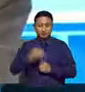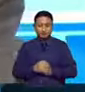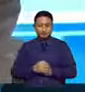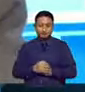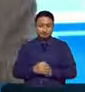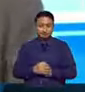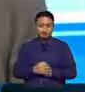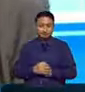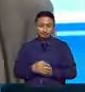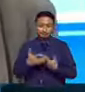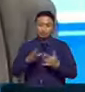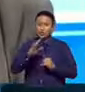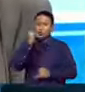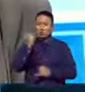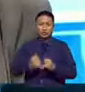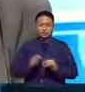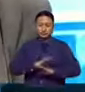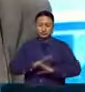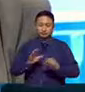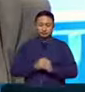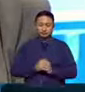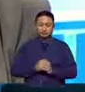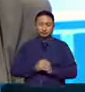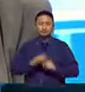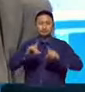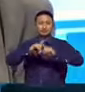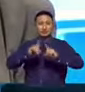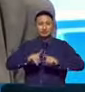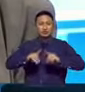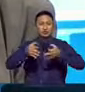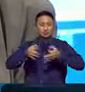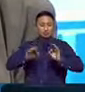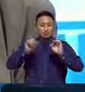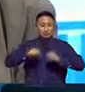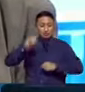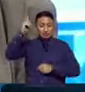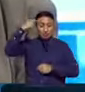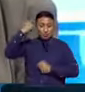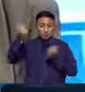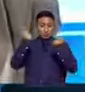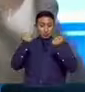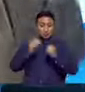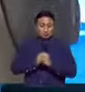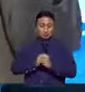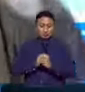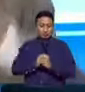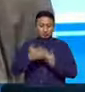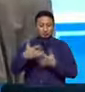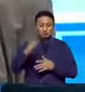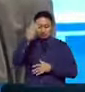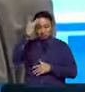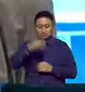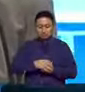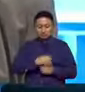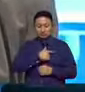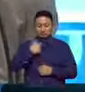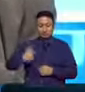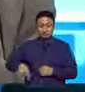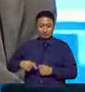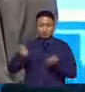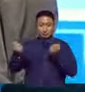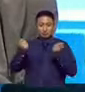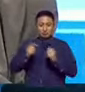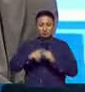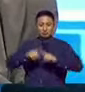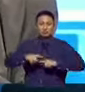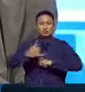Entonces, concluyo solamente diciendo que hay diversos tipos de gobernabilidad, porque en China hay gobernabilidad, en